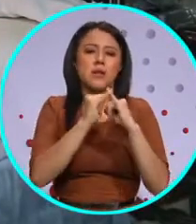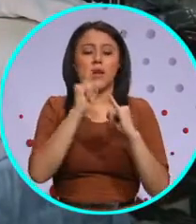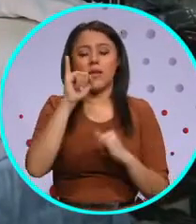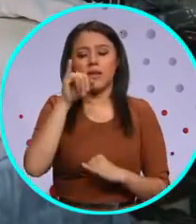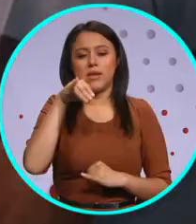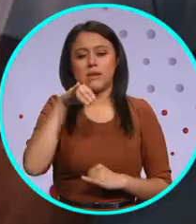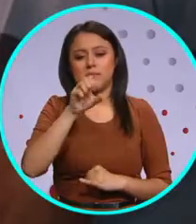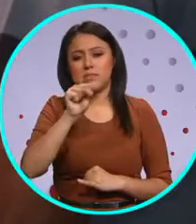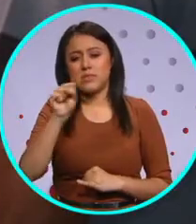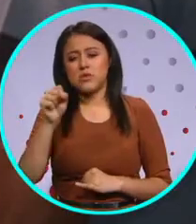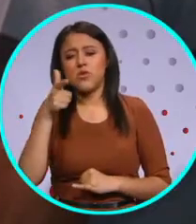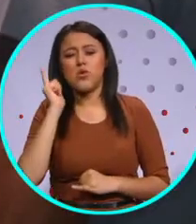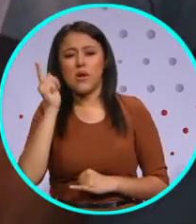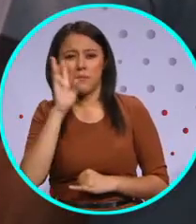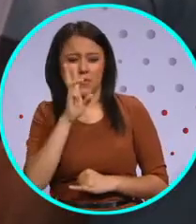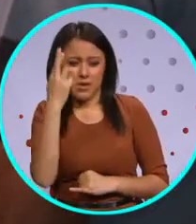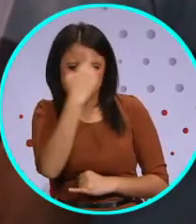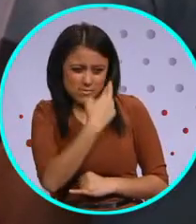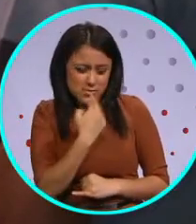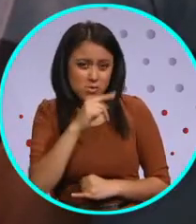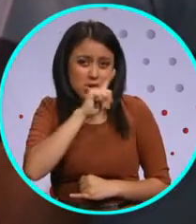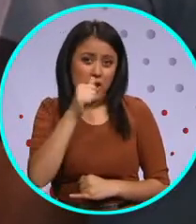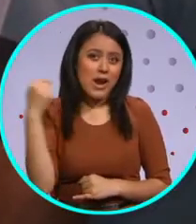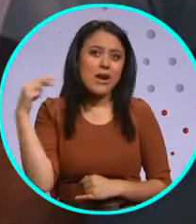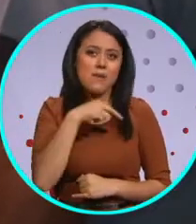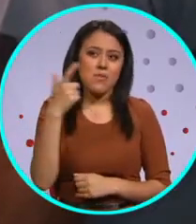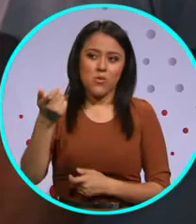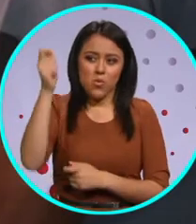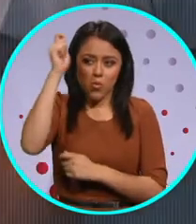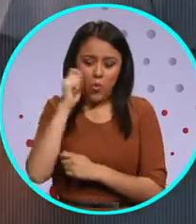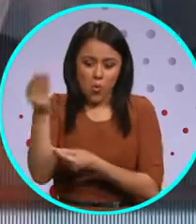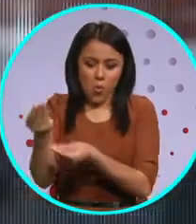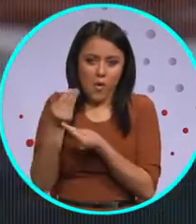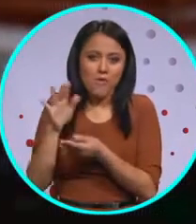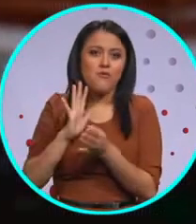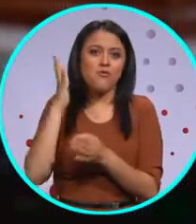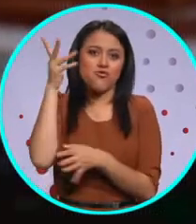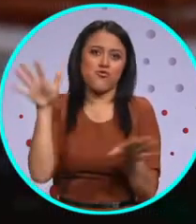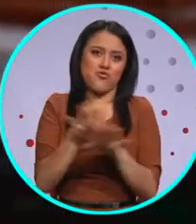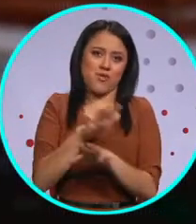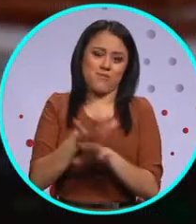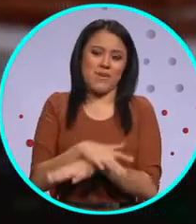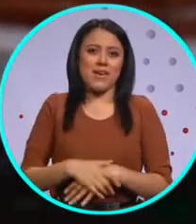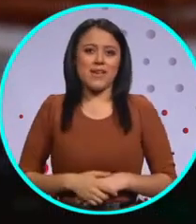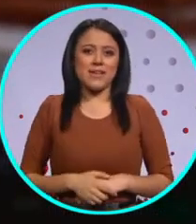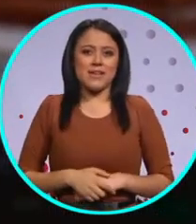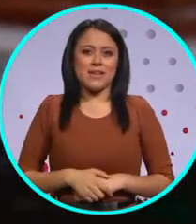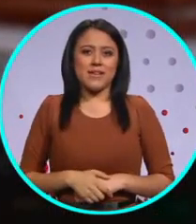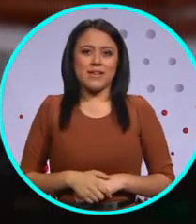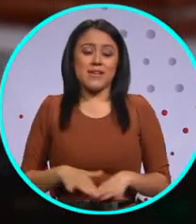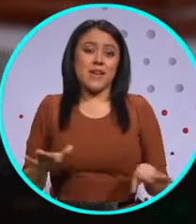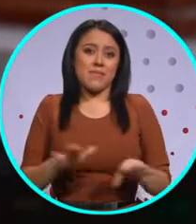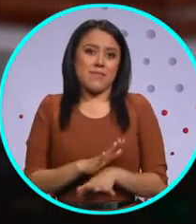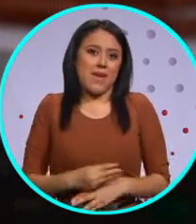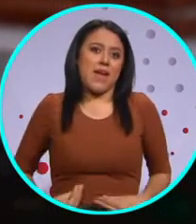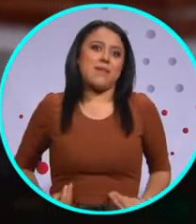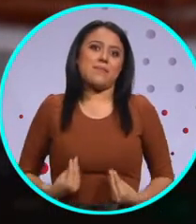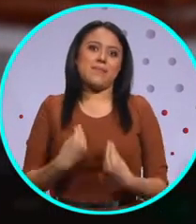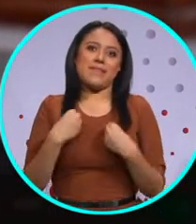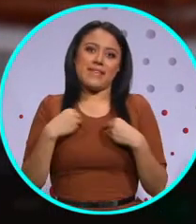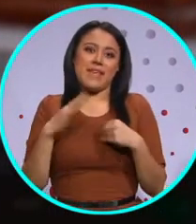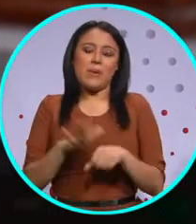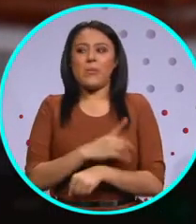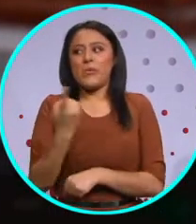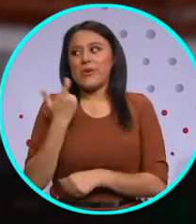caso y pronto obtenga su pensión de ser así su futuro cambiaría lo cierto sería como otra vida porque yo empezaría a